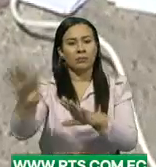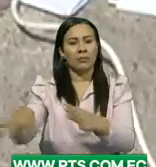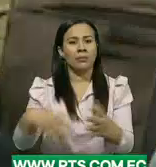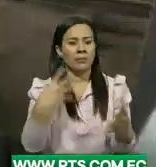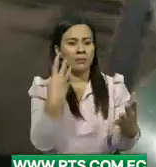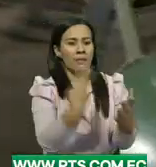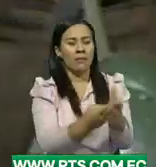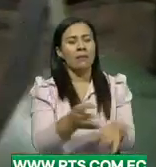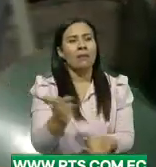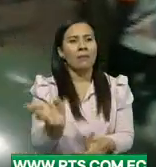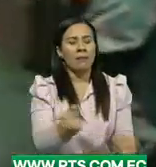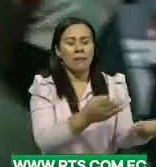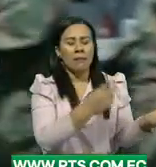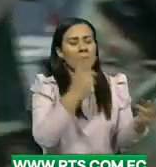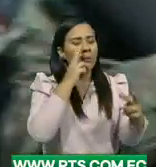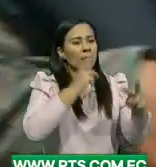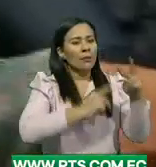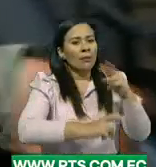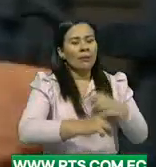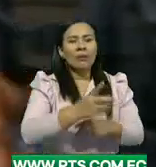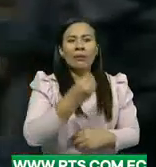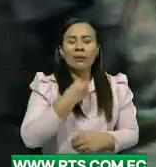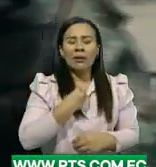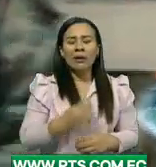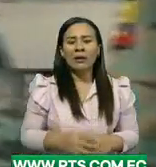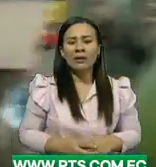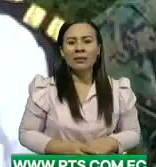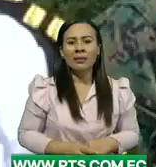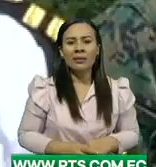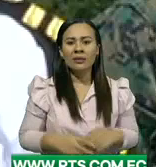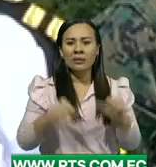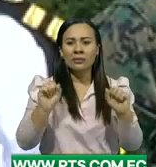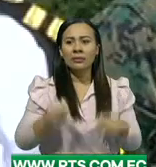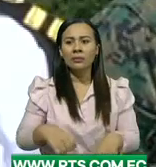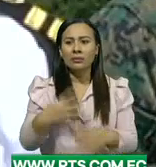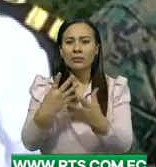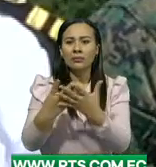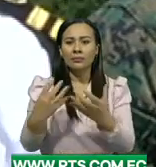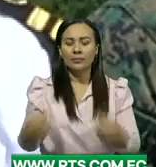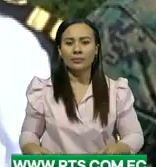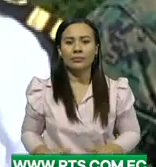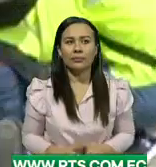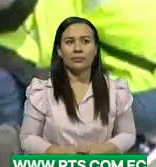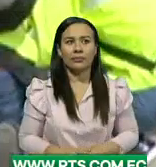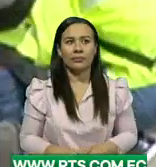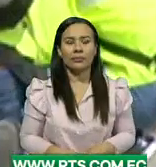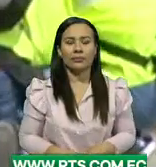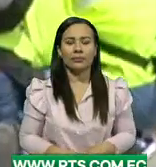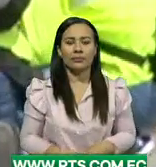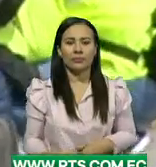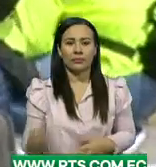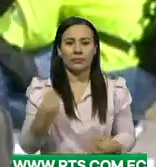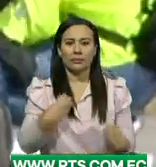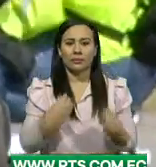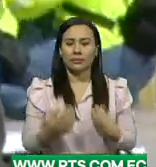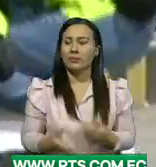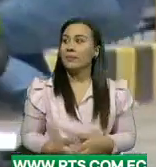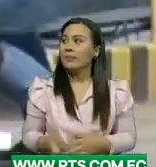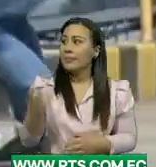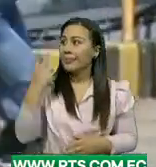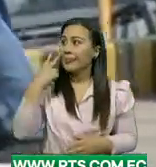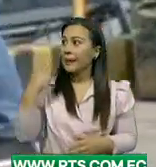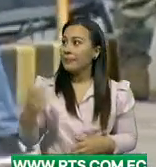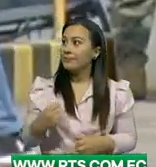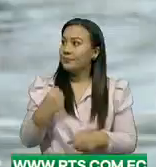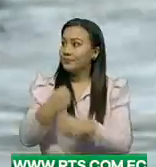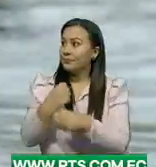para investigaciones. Una la lograron capturar y la otra se le hizo la